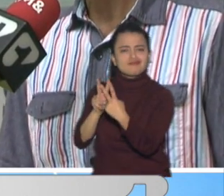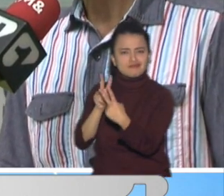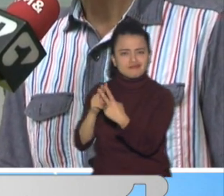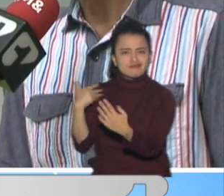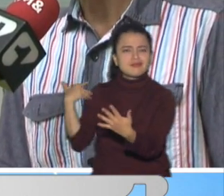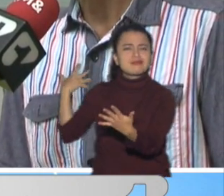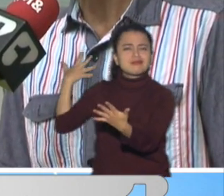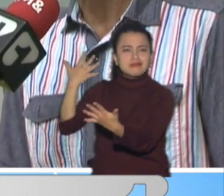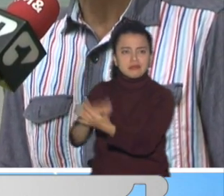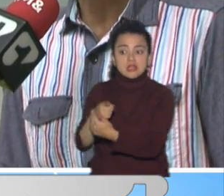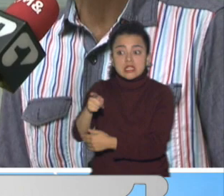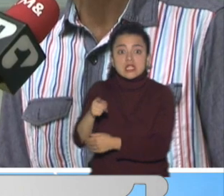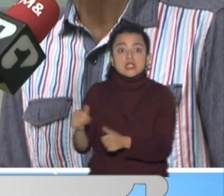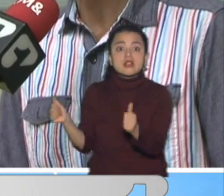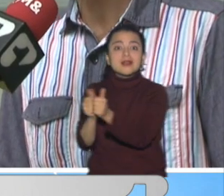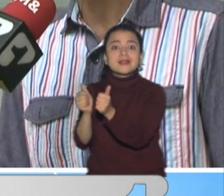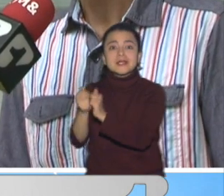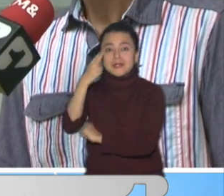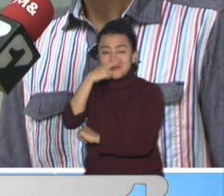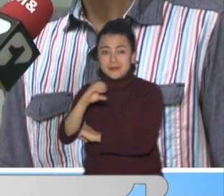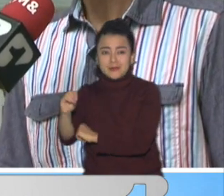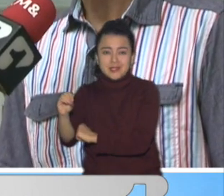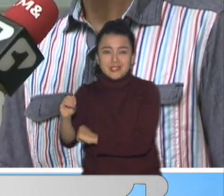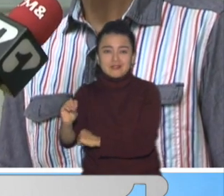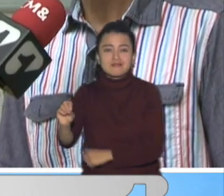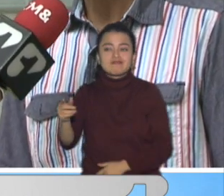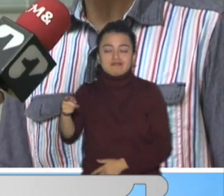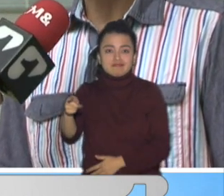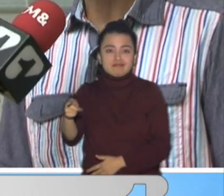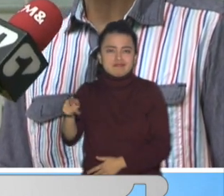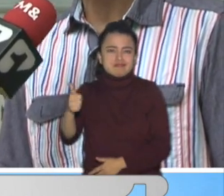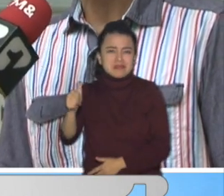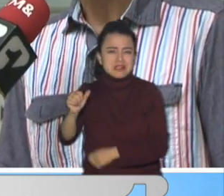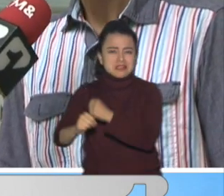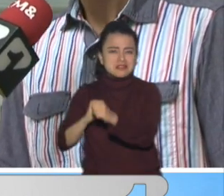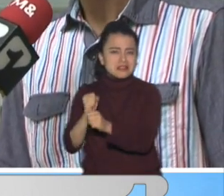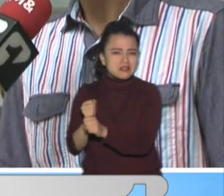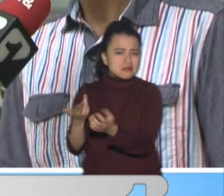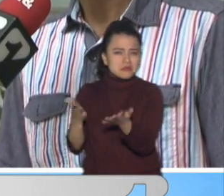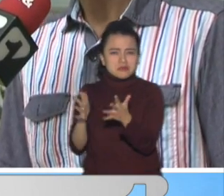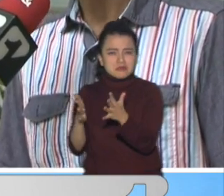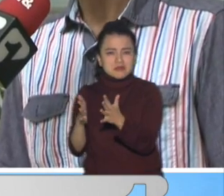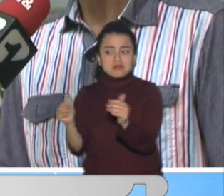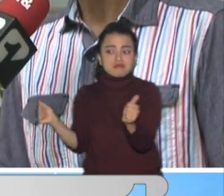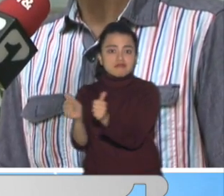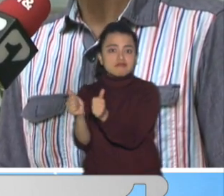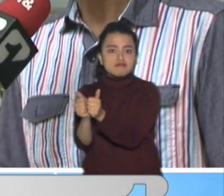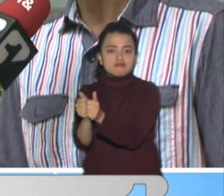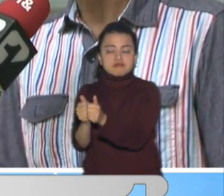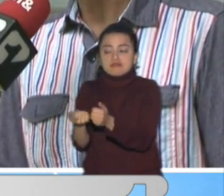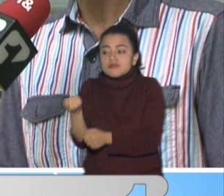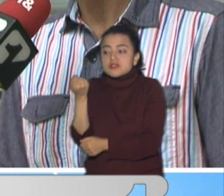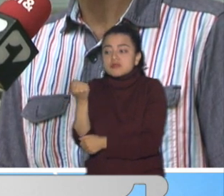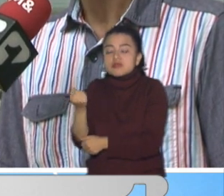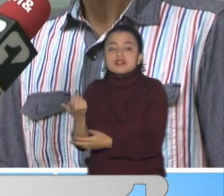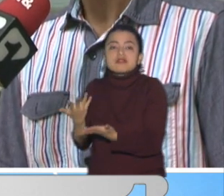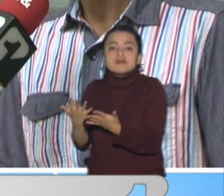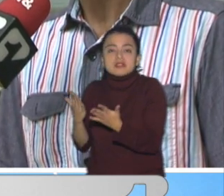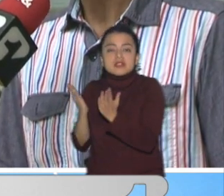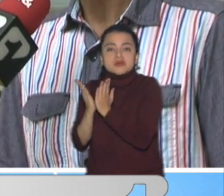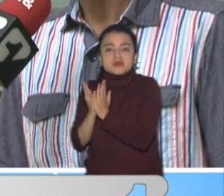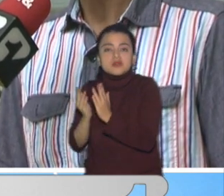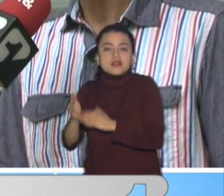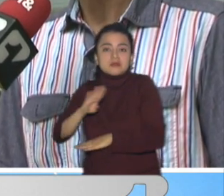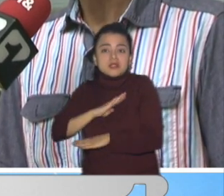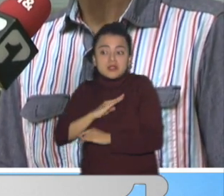hijo, quien es la persona que lo acompaña, un jovencito de escasos 10 años que está terminando sus estudios de bachillerato y